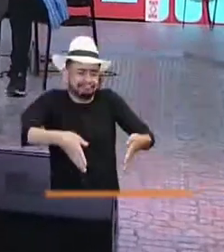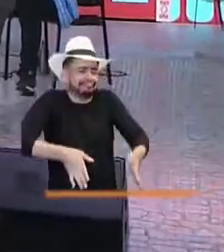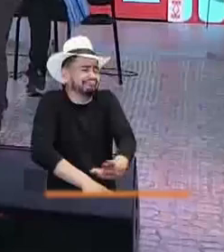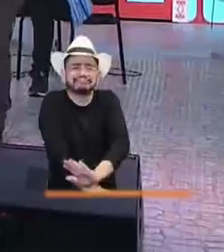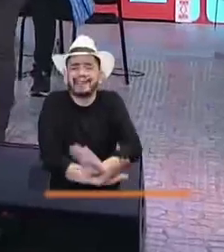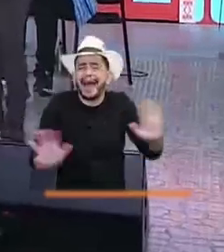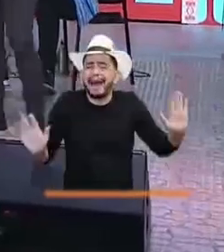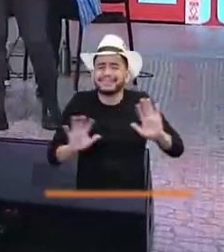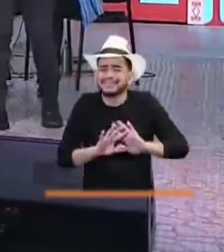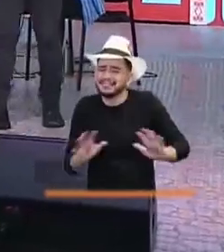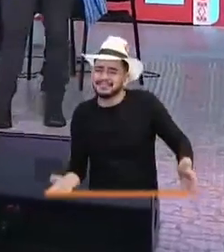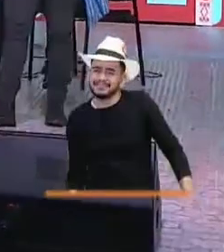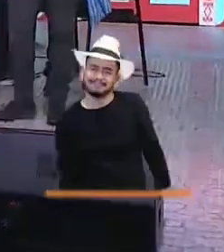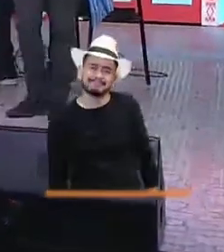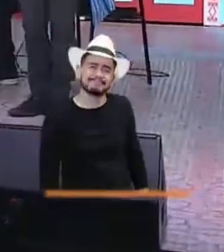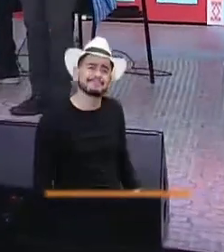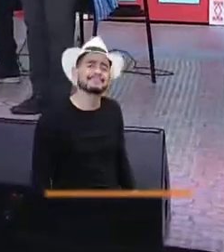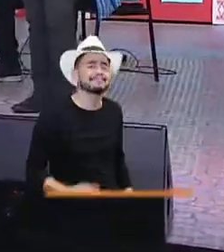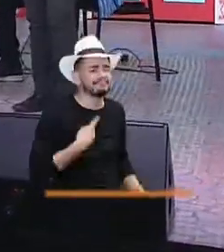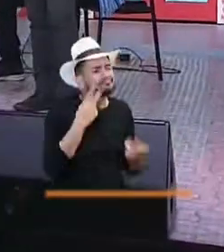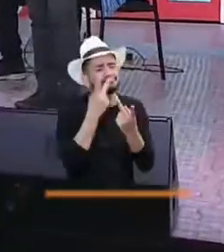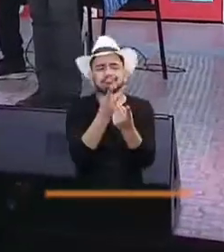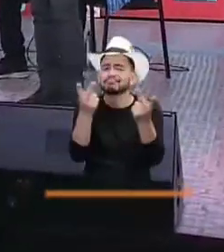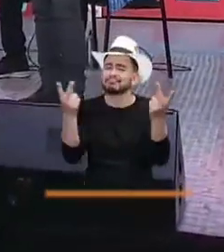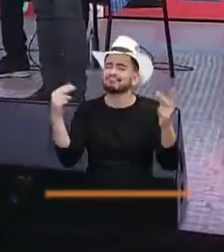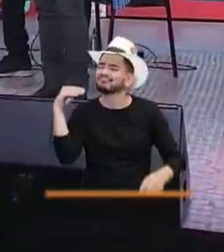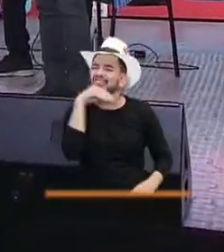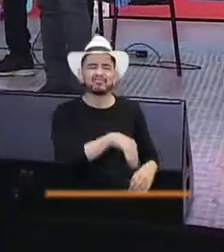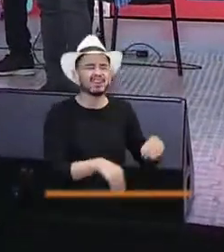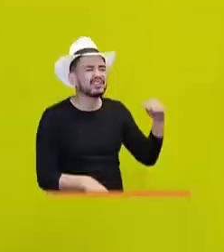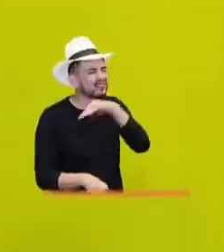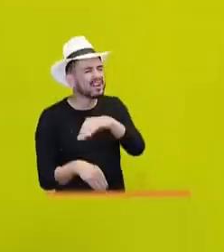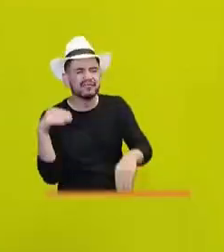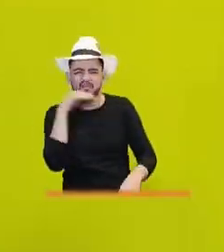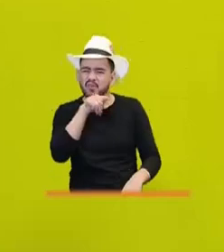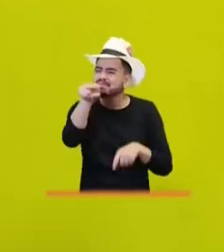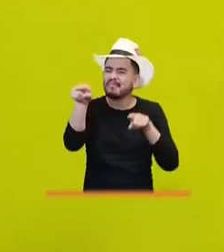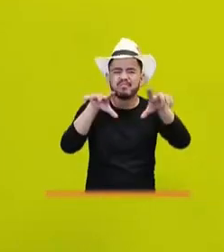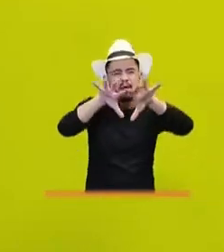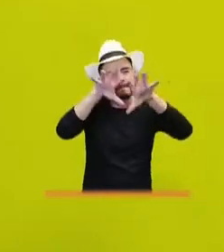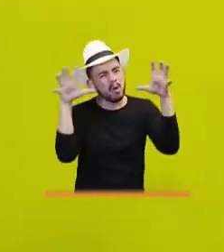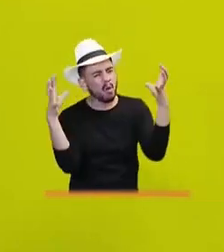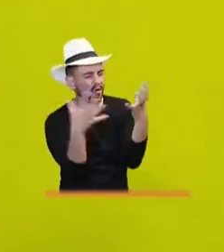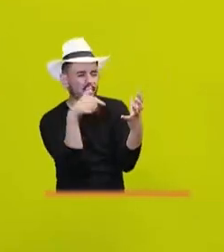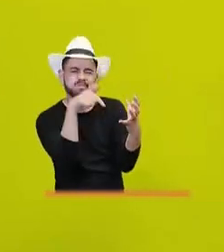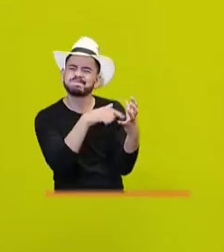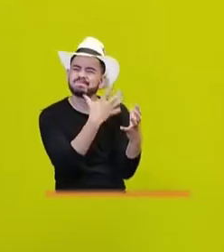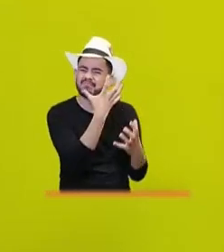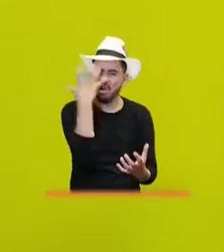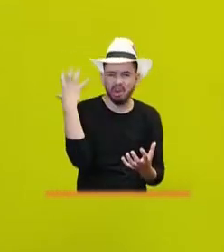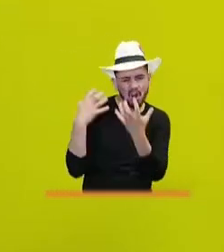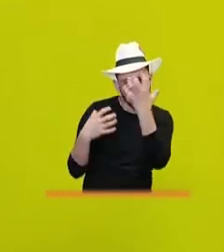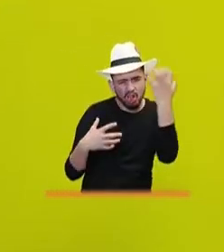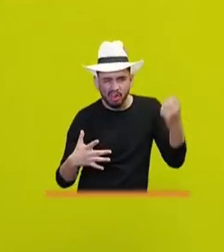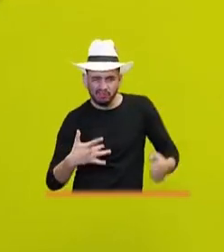Aunque hay tanta falsedad ahora en el mundo entero, yo creo que aún es